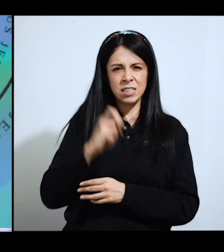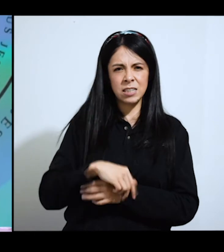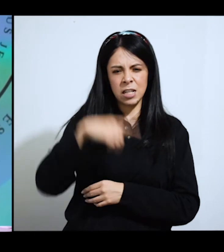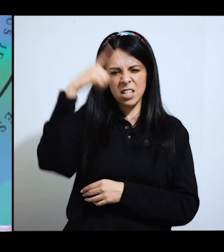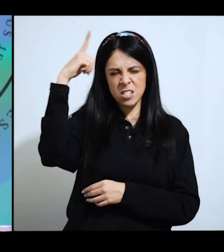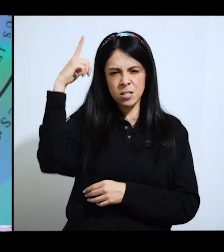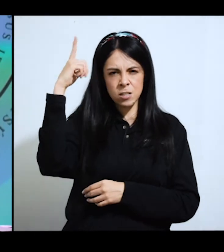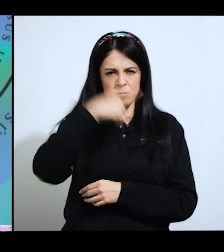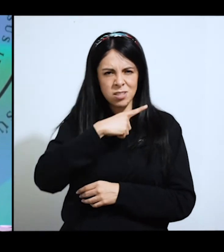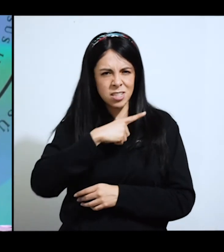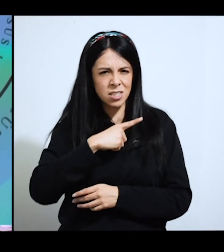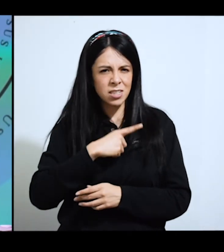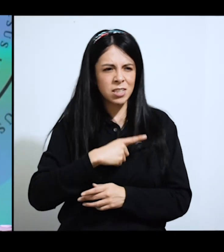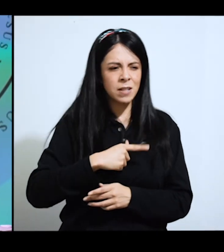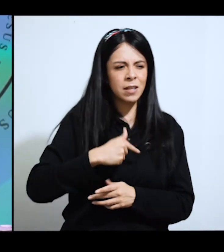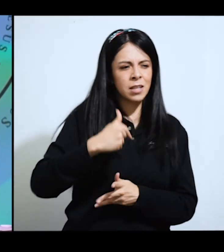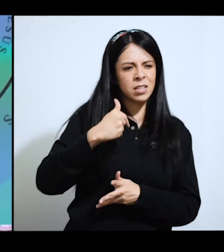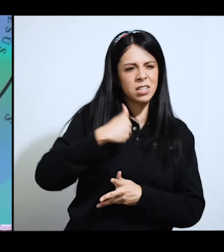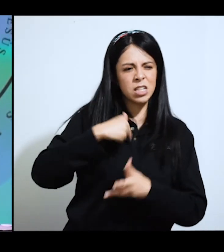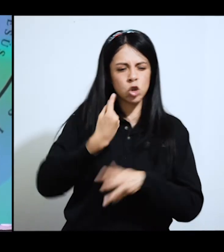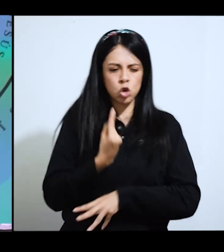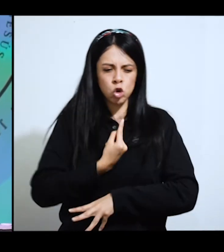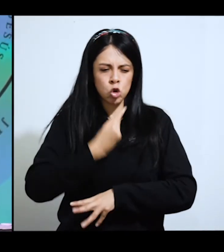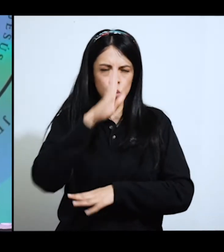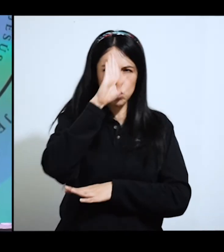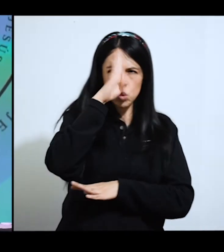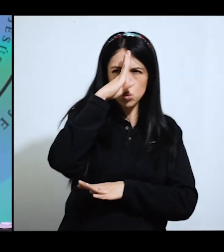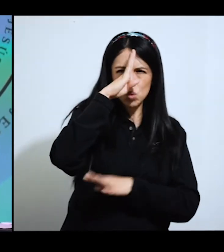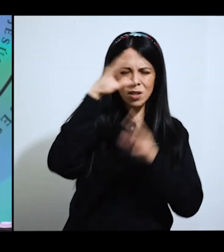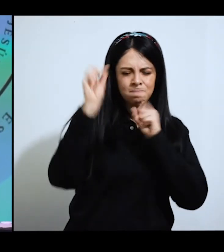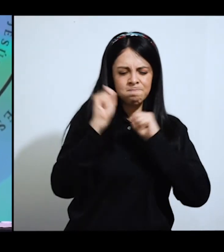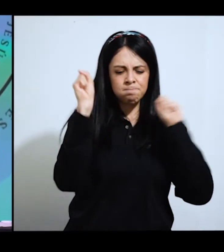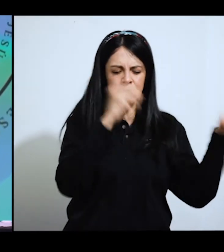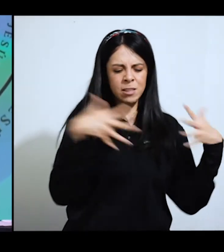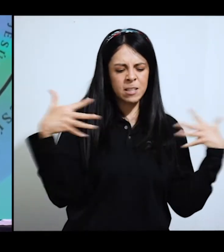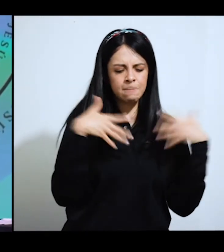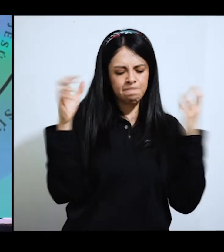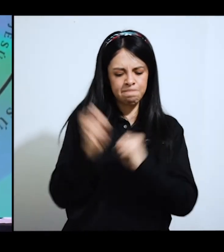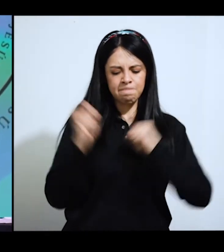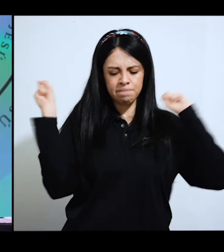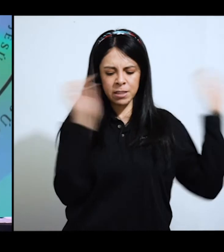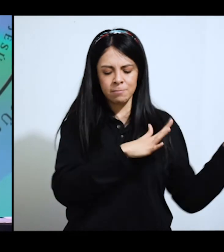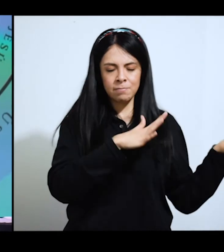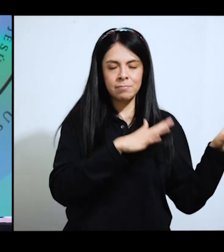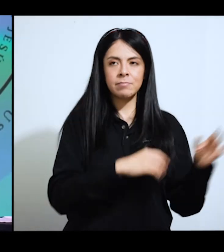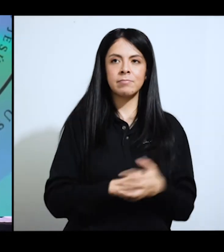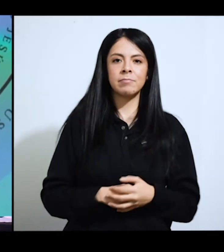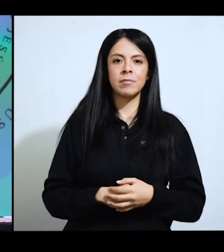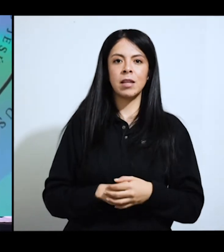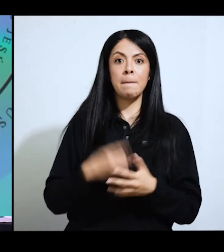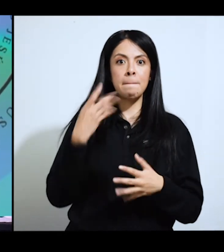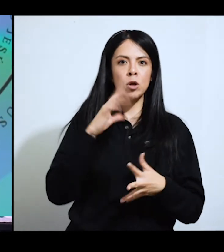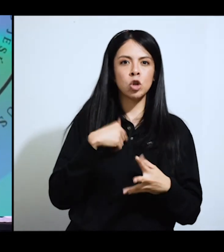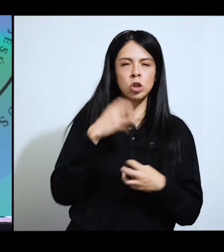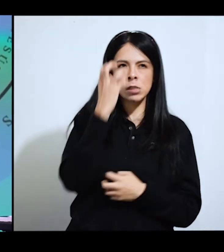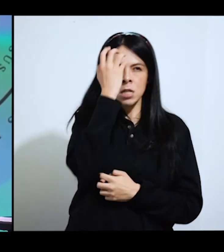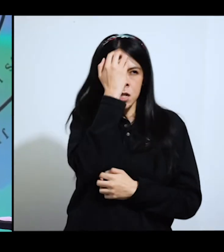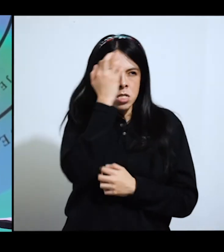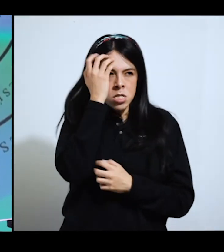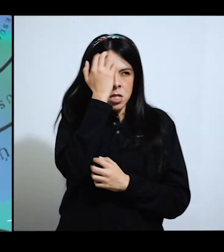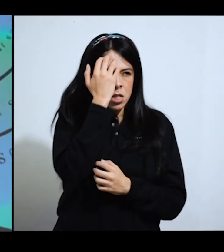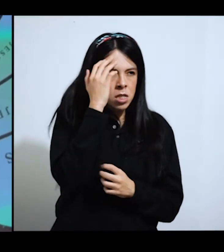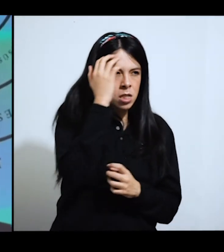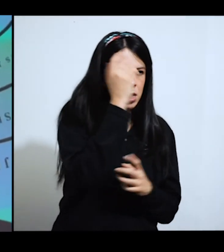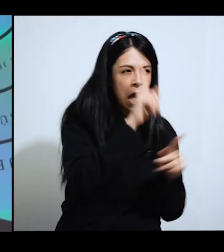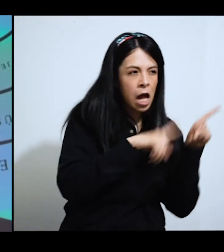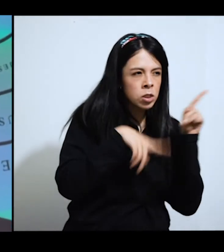de duda y de temor. Toda obsesión en contra de ciertas personas las echo